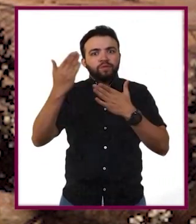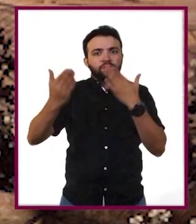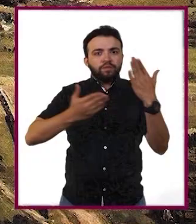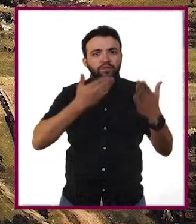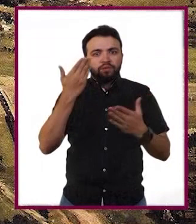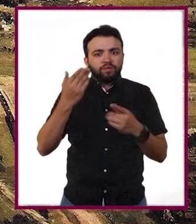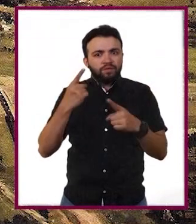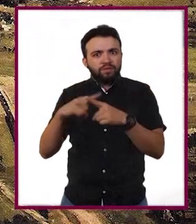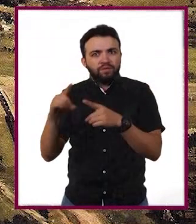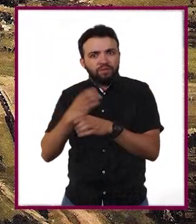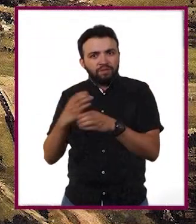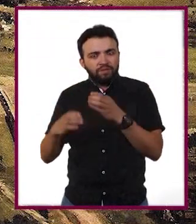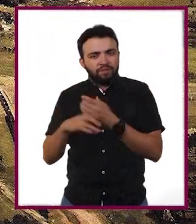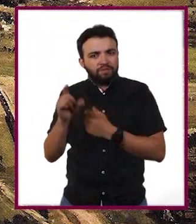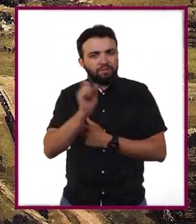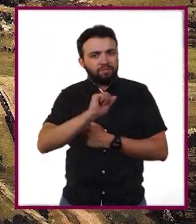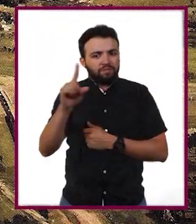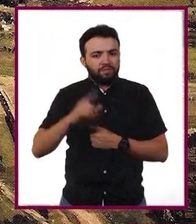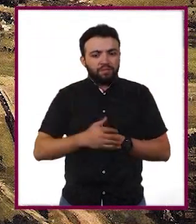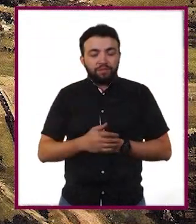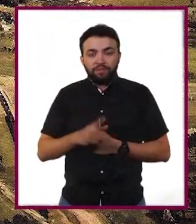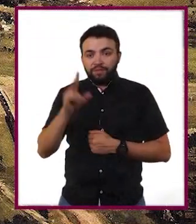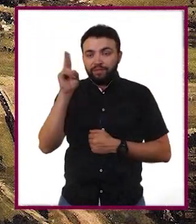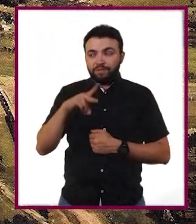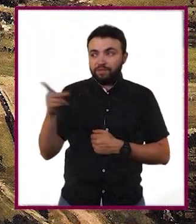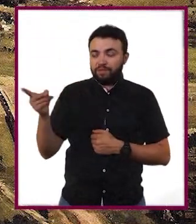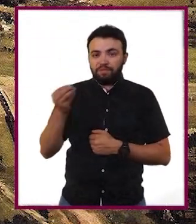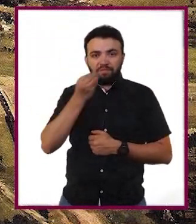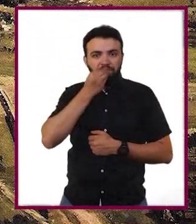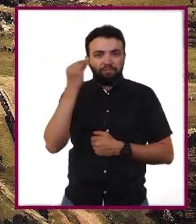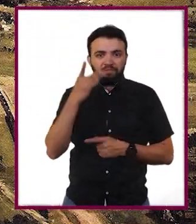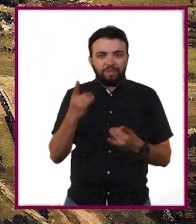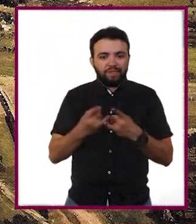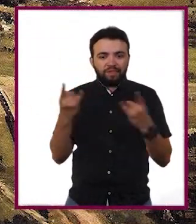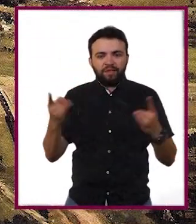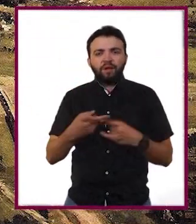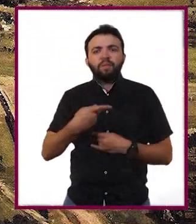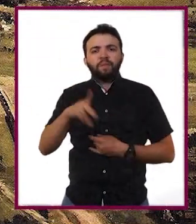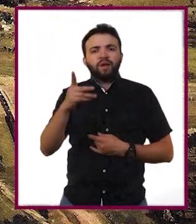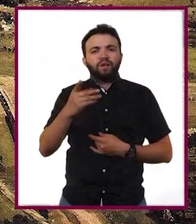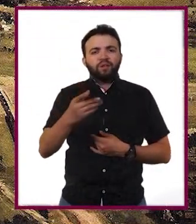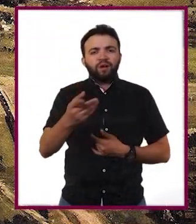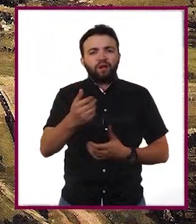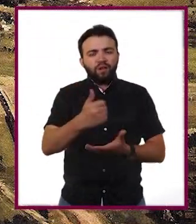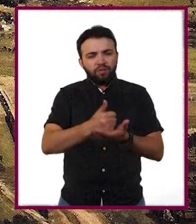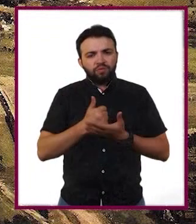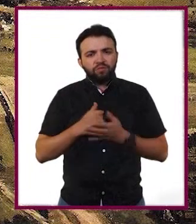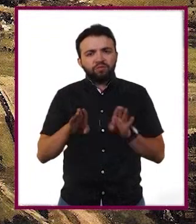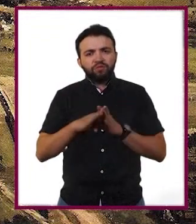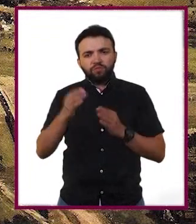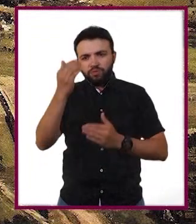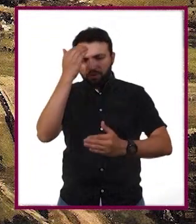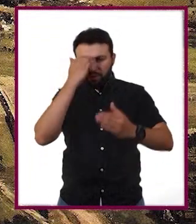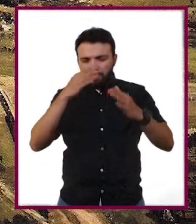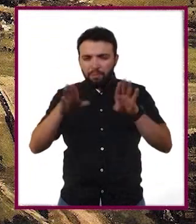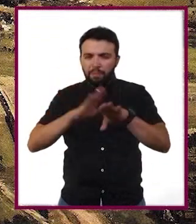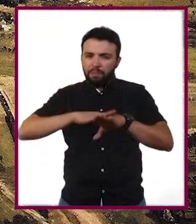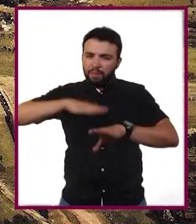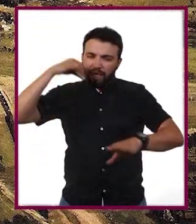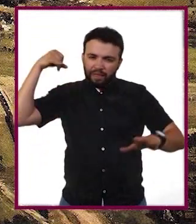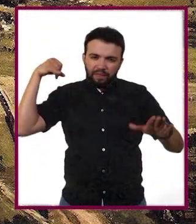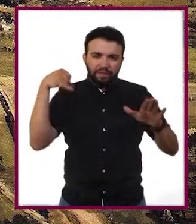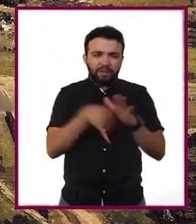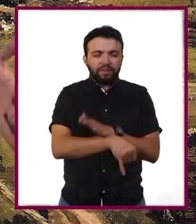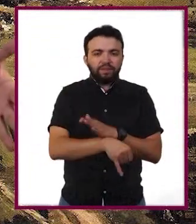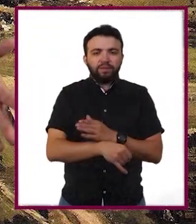naturales. Sin duda, un personaje prominente en nuestra historia. Pero acompáñenos a conocer más de este pintor y de su obra en Bajo